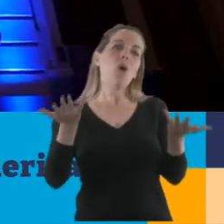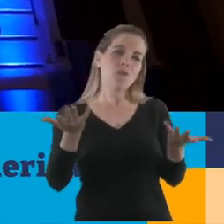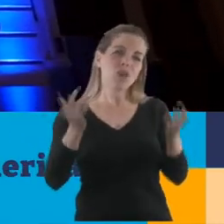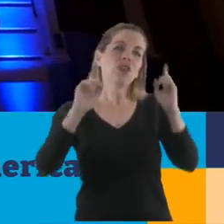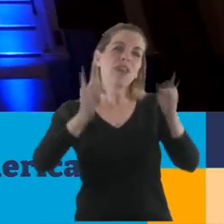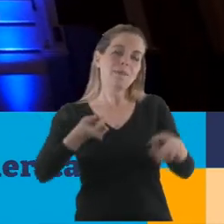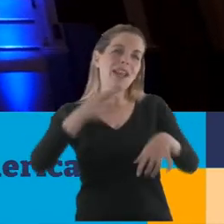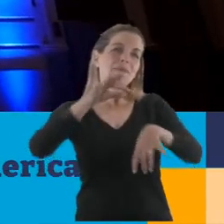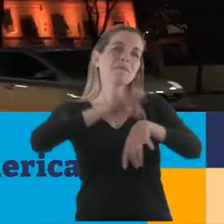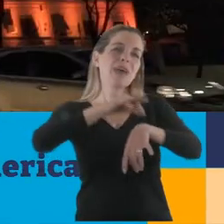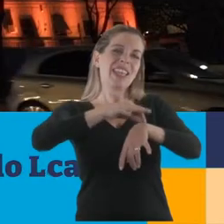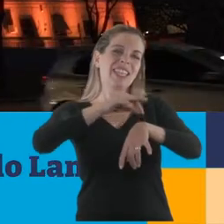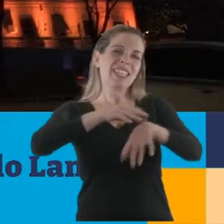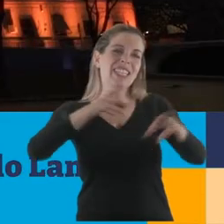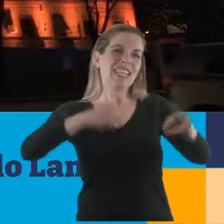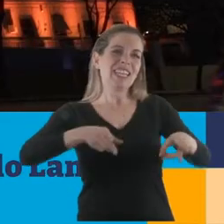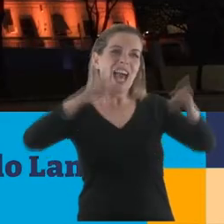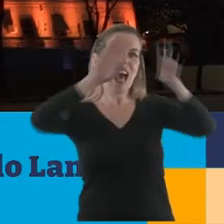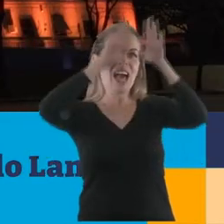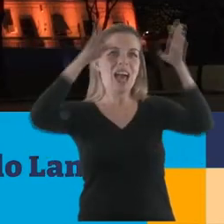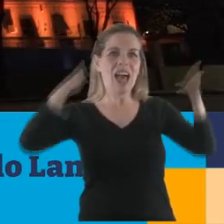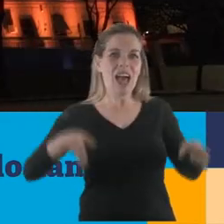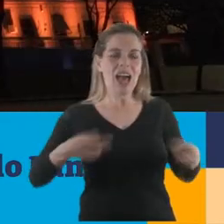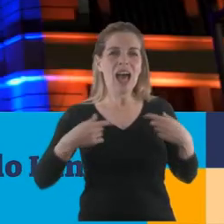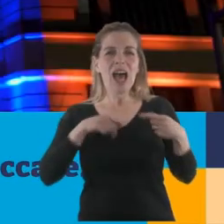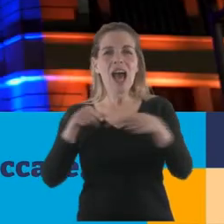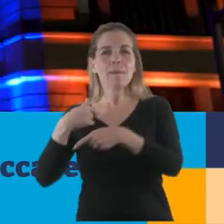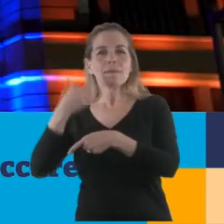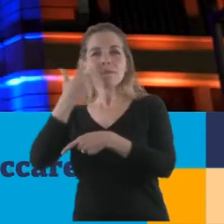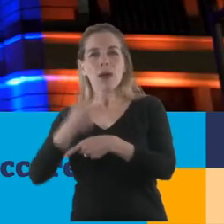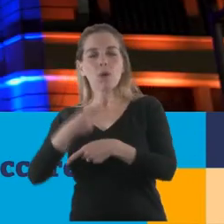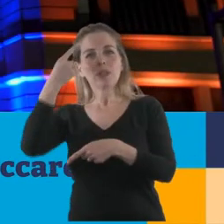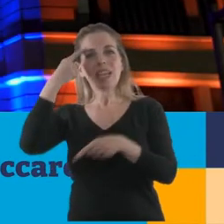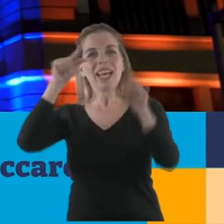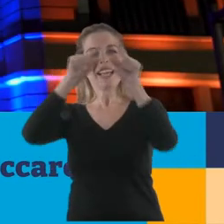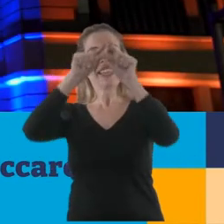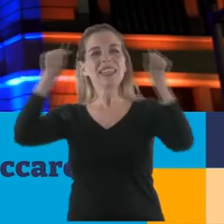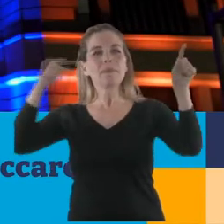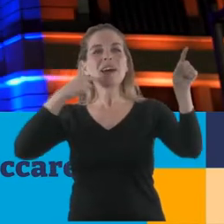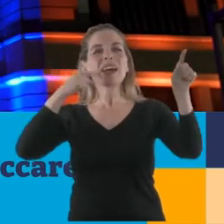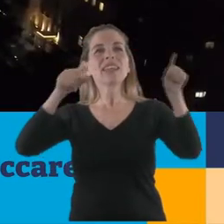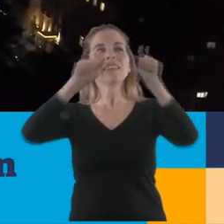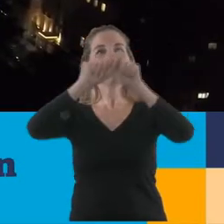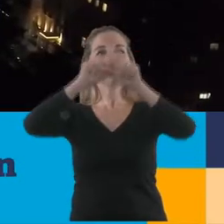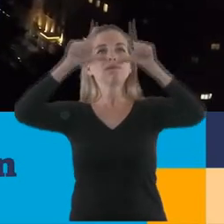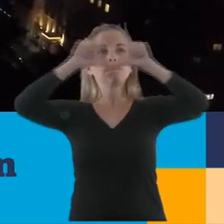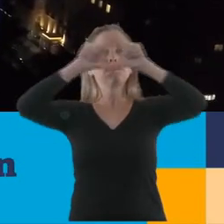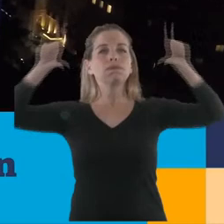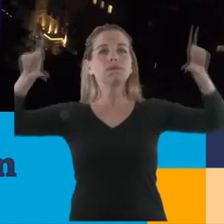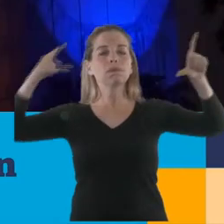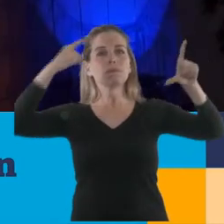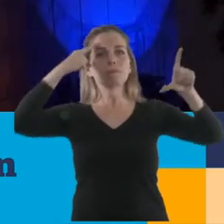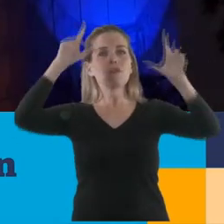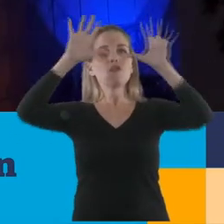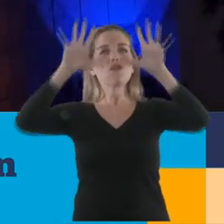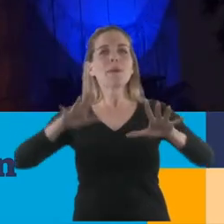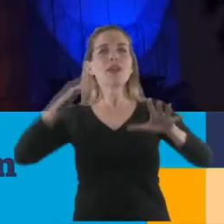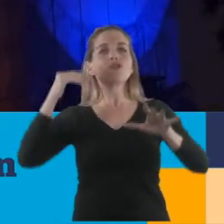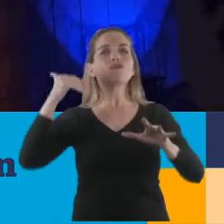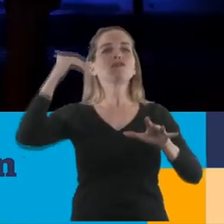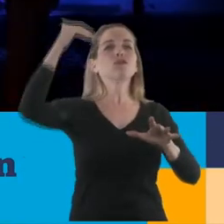ya vamos a ver a cada una de las fachadas. Lo de formando futuro, porque la UBA fue formadora de 5 premios